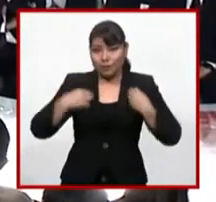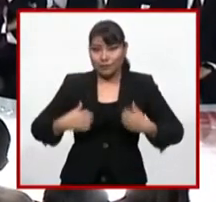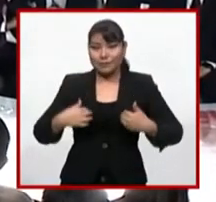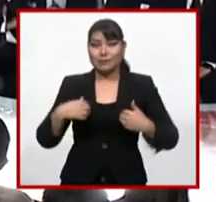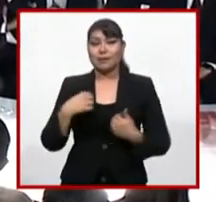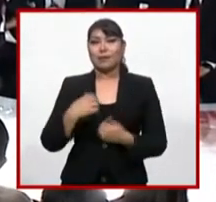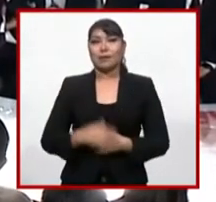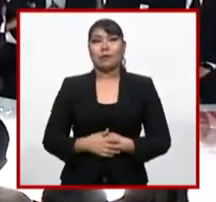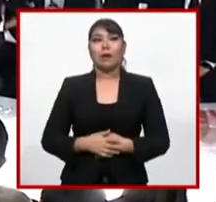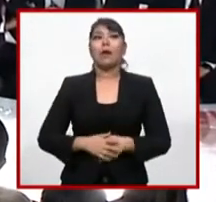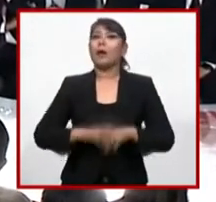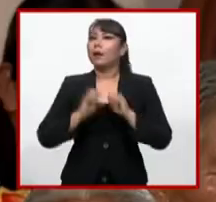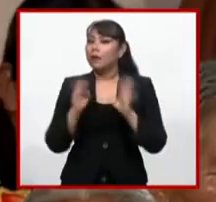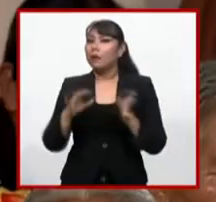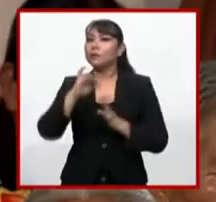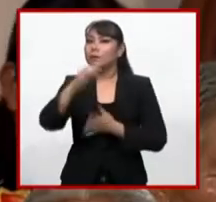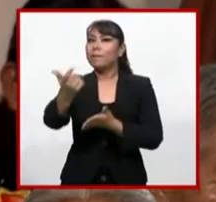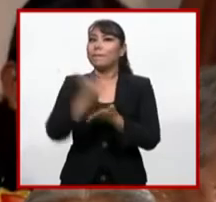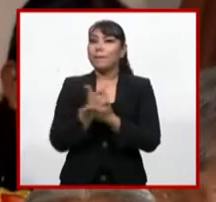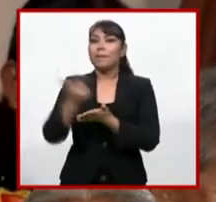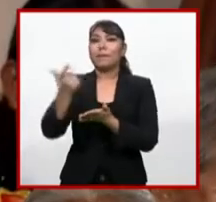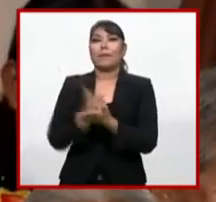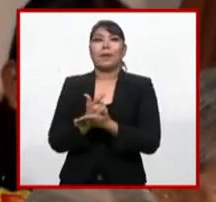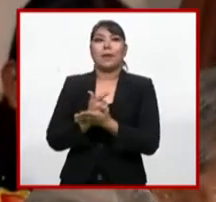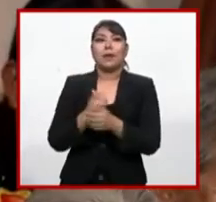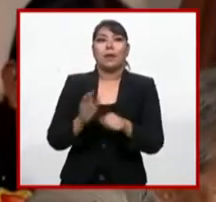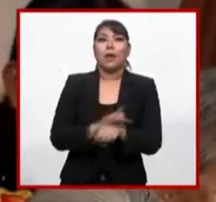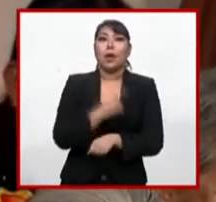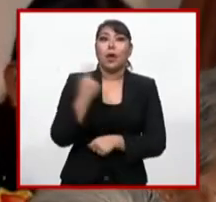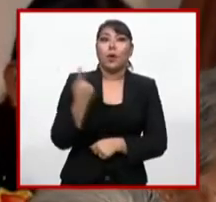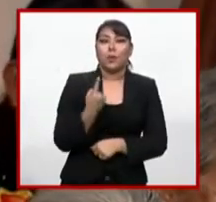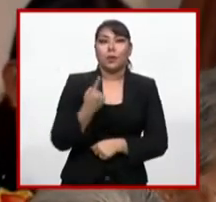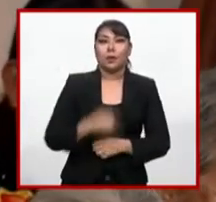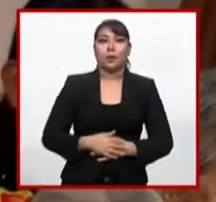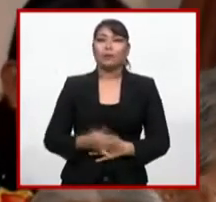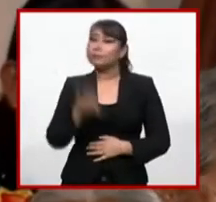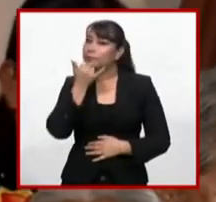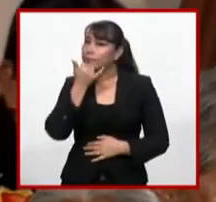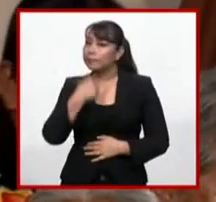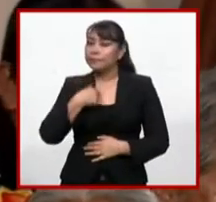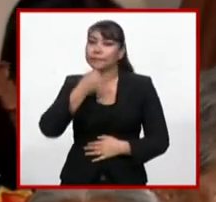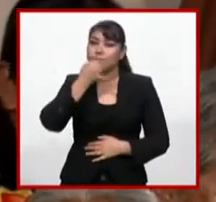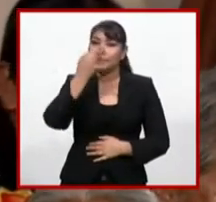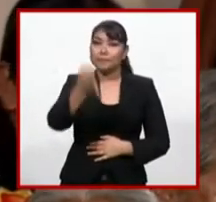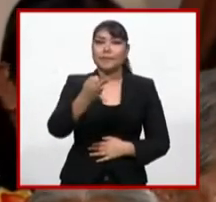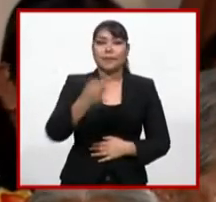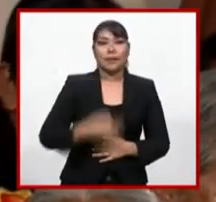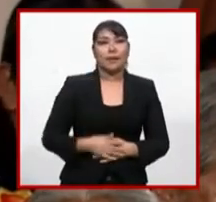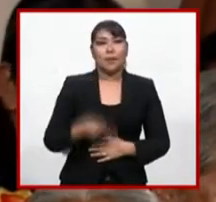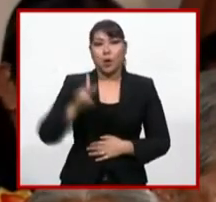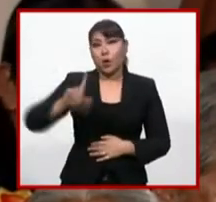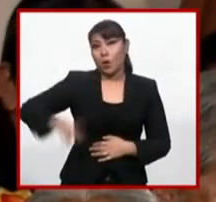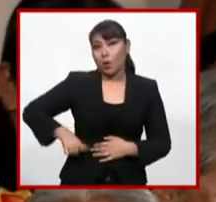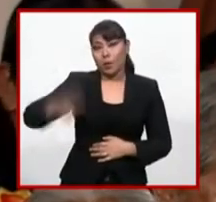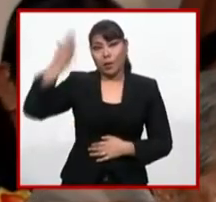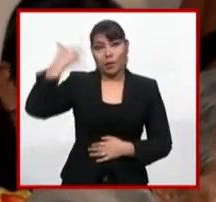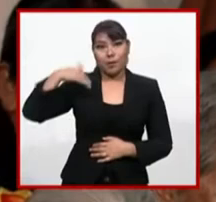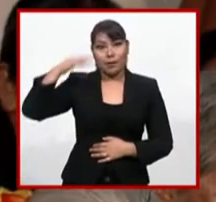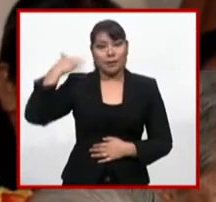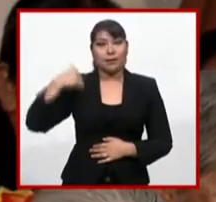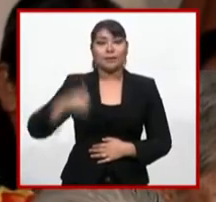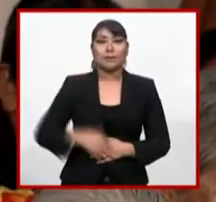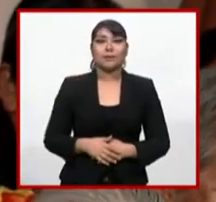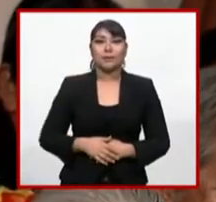va a haber pago, porque en la administración pasada, disculpen que yo lo recuerde, pero fue una amarga